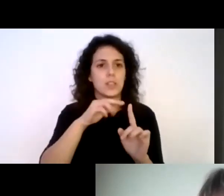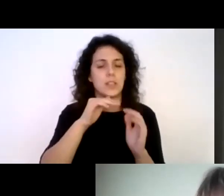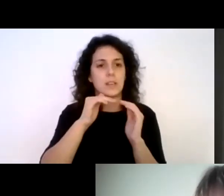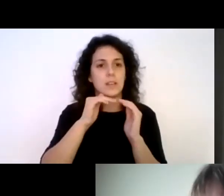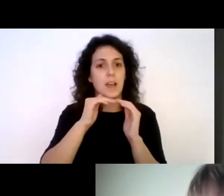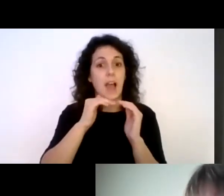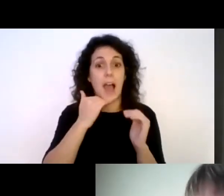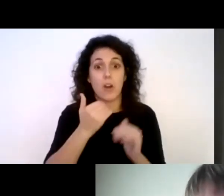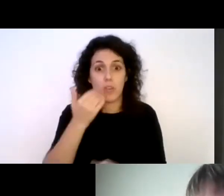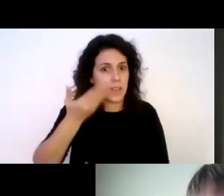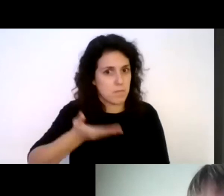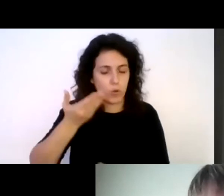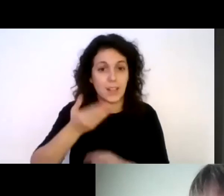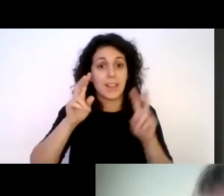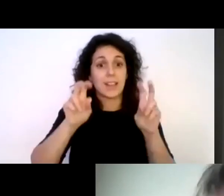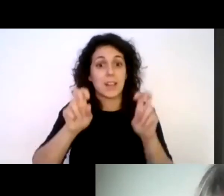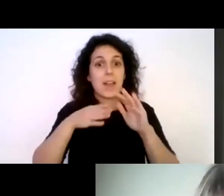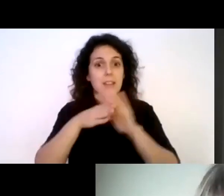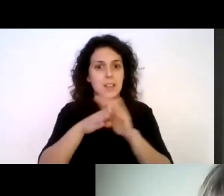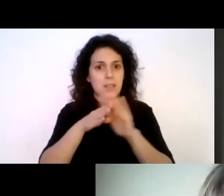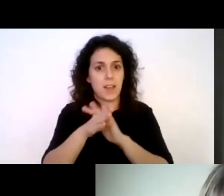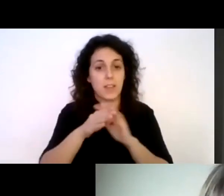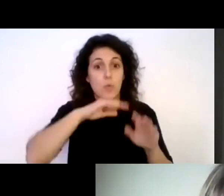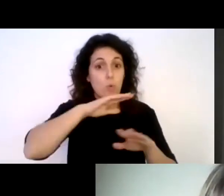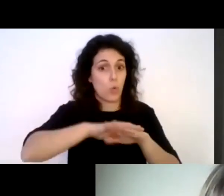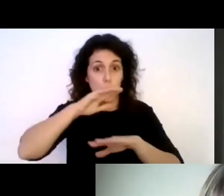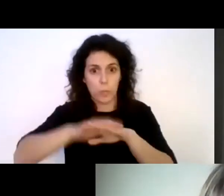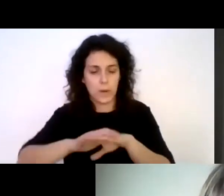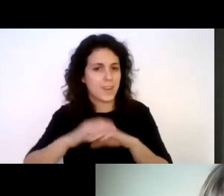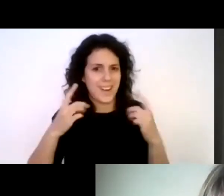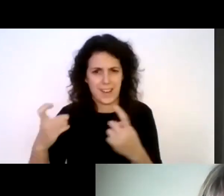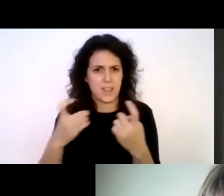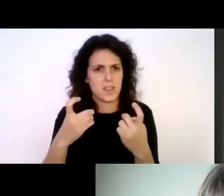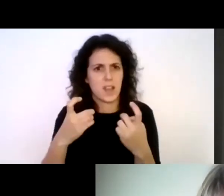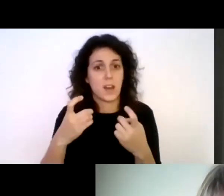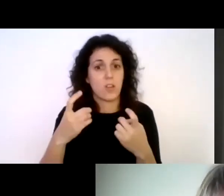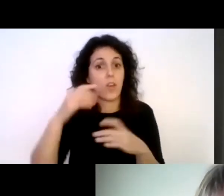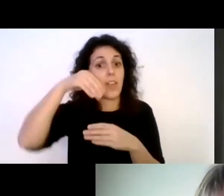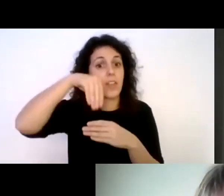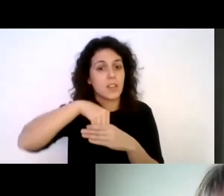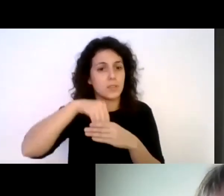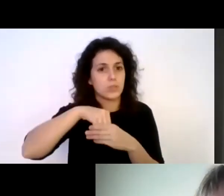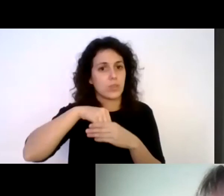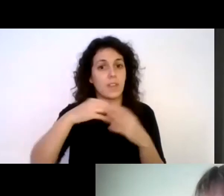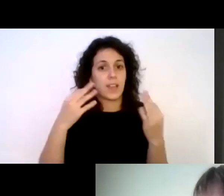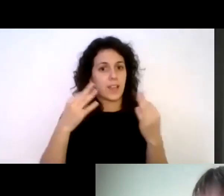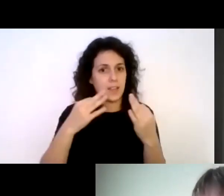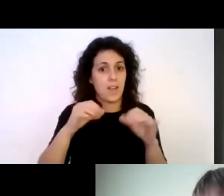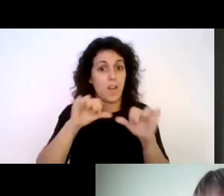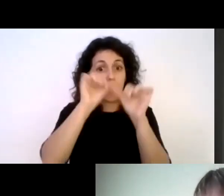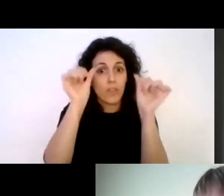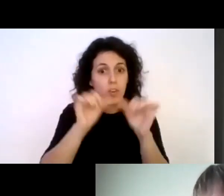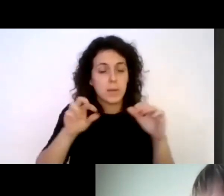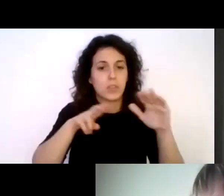de la accesibilidad, y es necesario cumplirlos dentro de ese gran formato de recursos